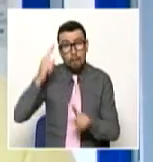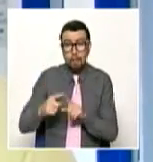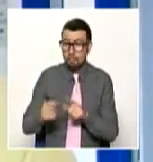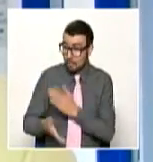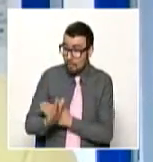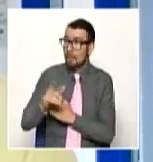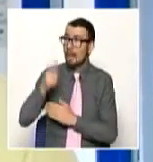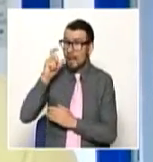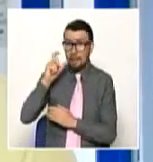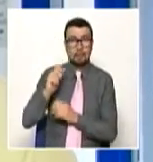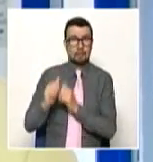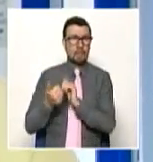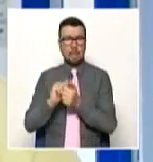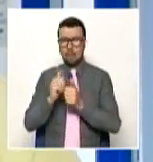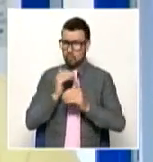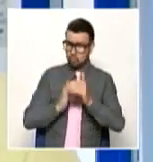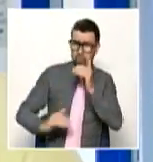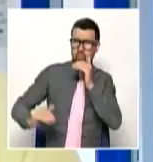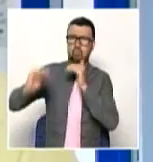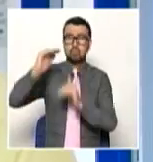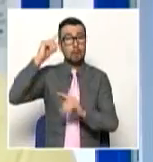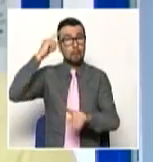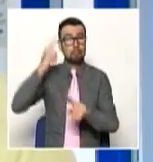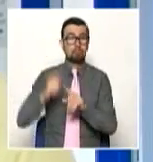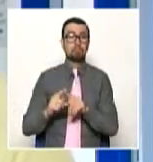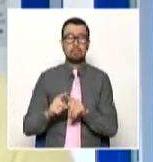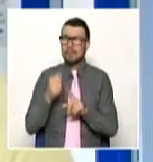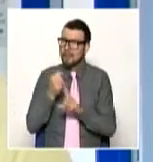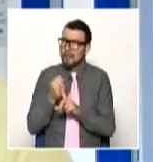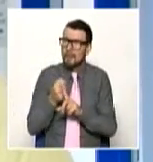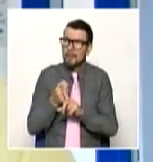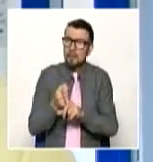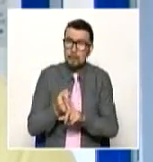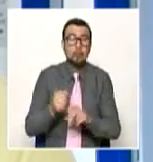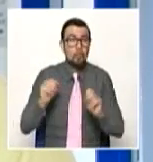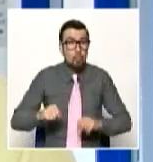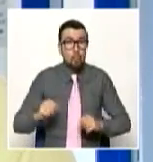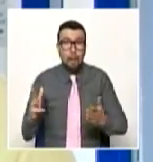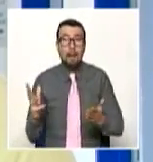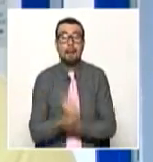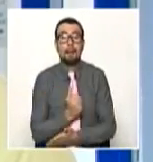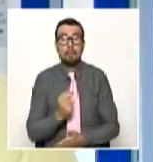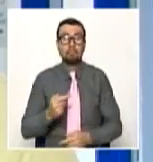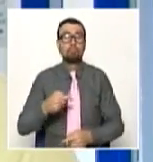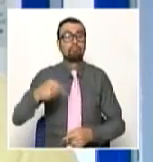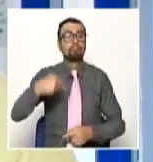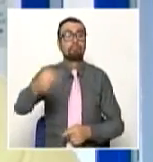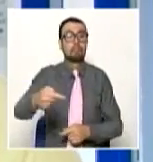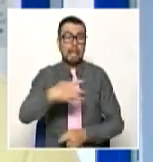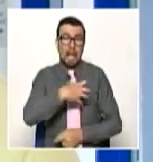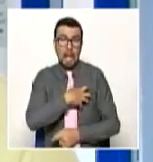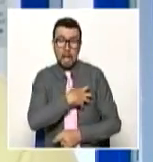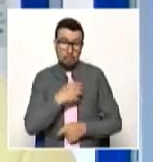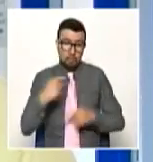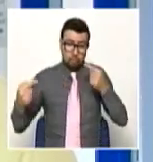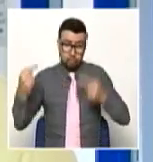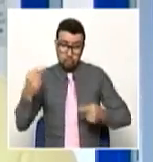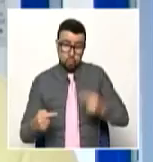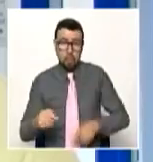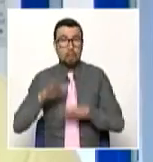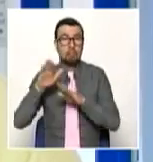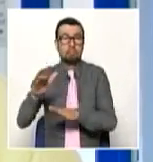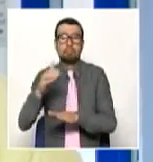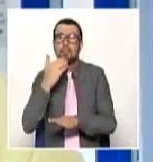en una potencia deportiva nacional, haciendo énfasis en la posibilidad de ganar campeonatos representativos para el departamento